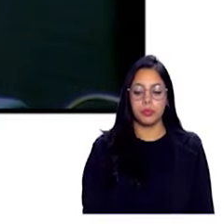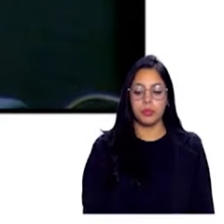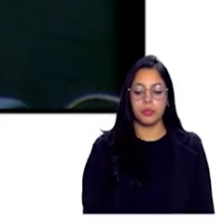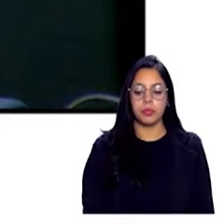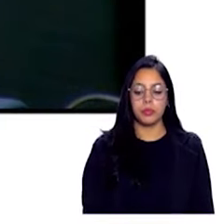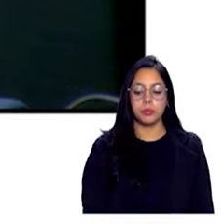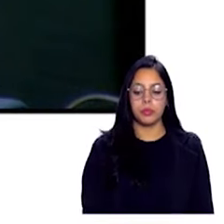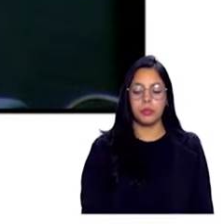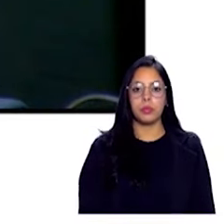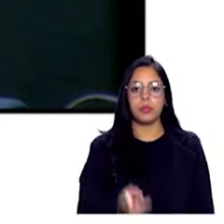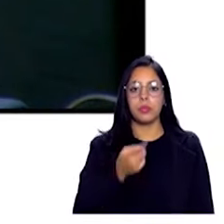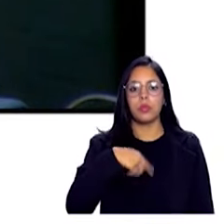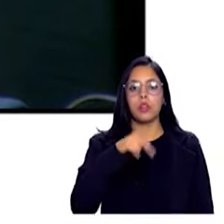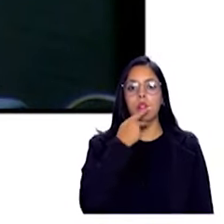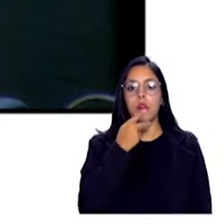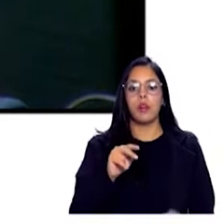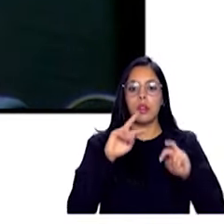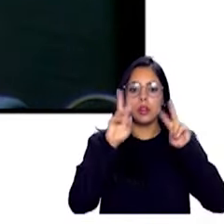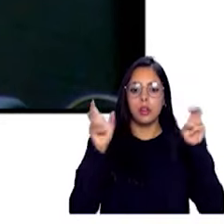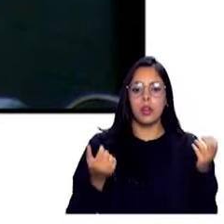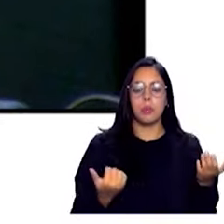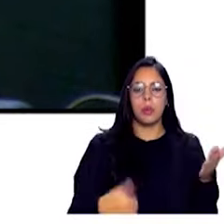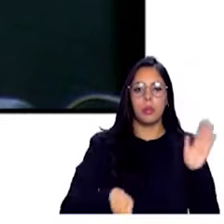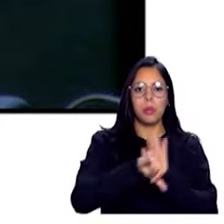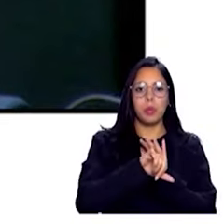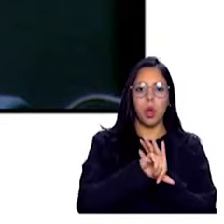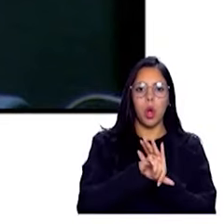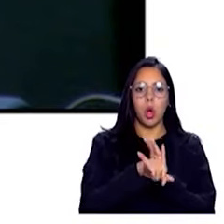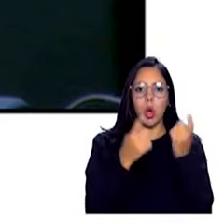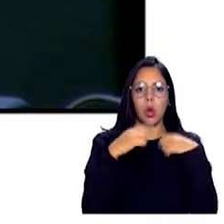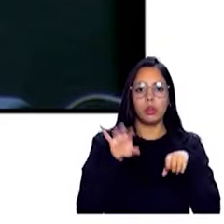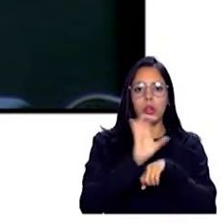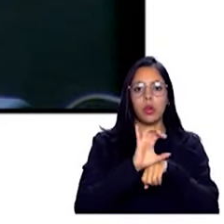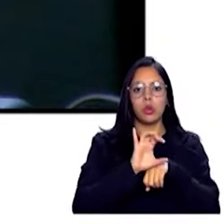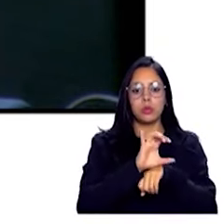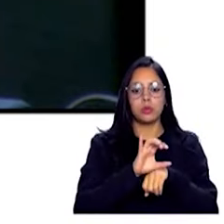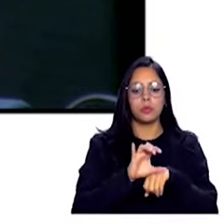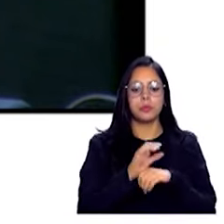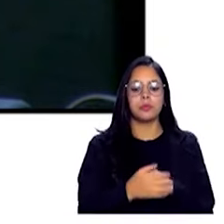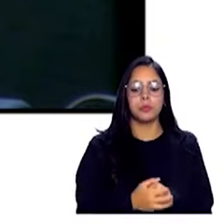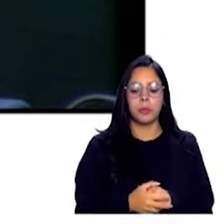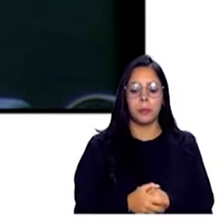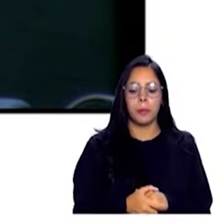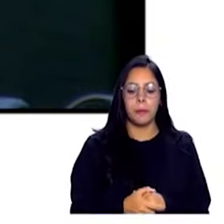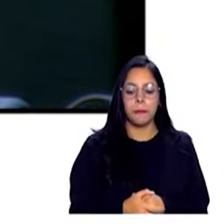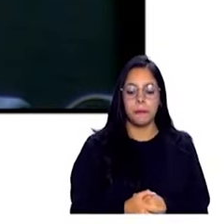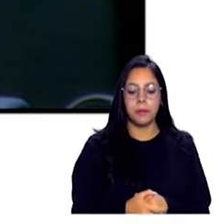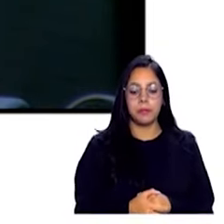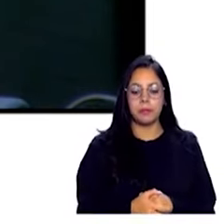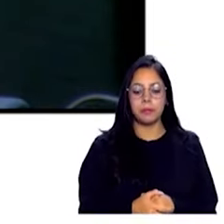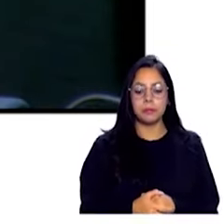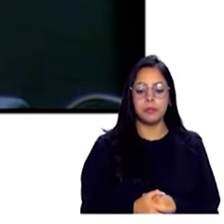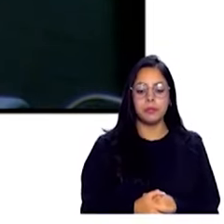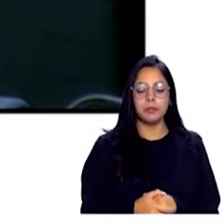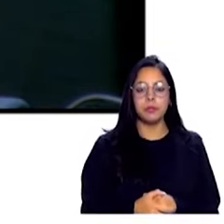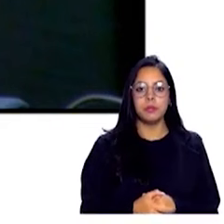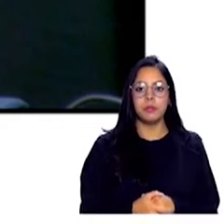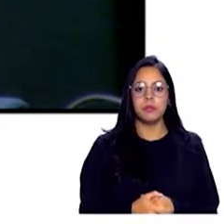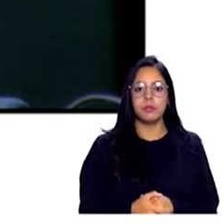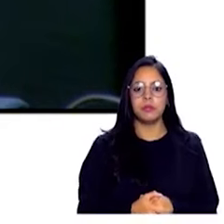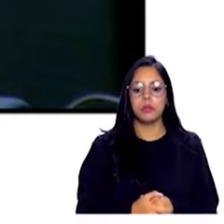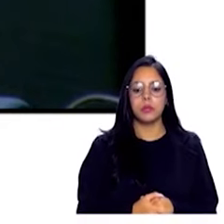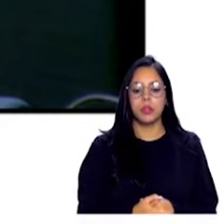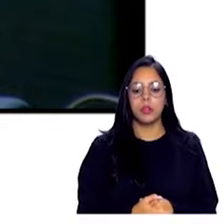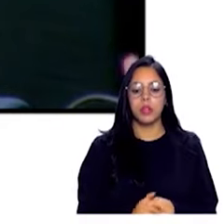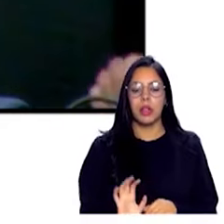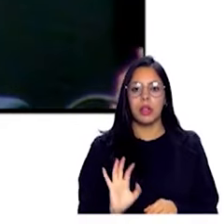invoque una violación constitucional no que se haya producido Entonces una vez generalizada segunda instancia el tribunal